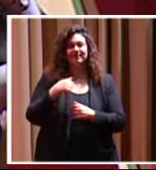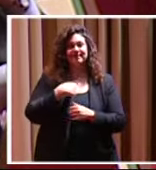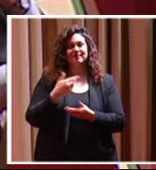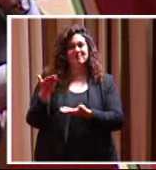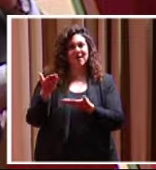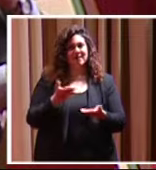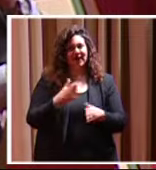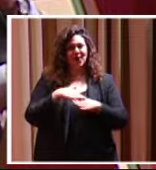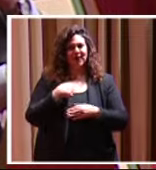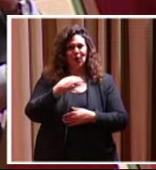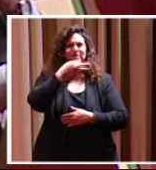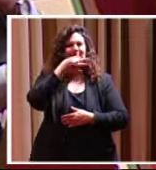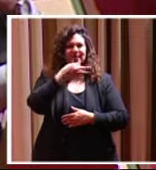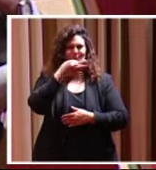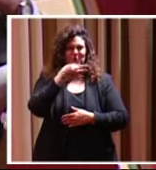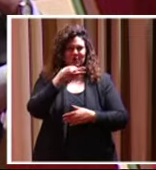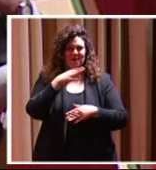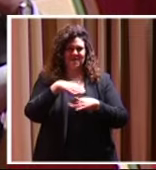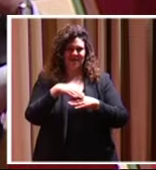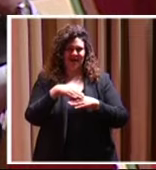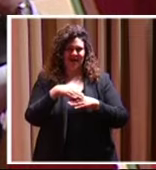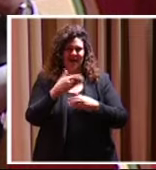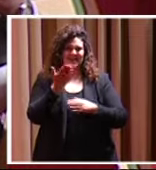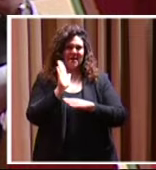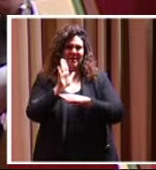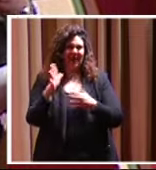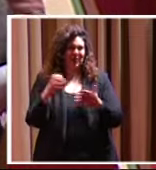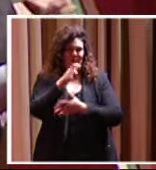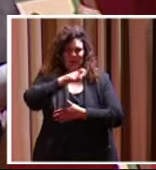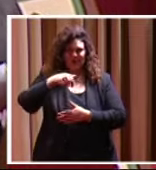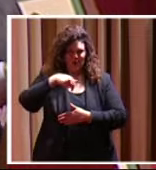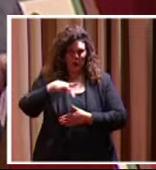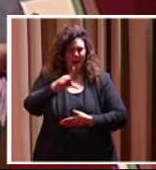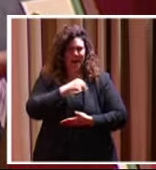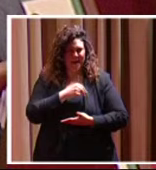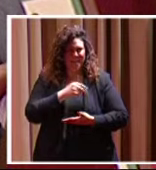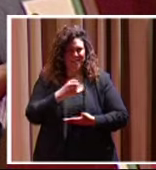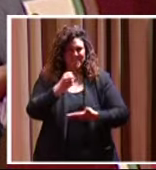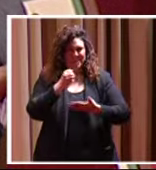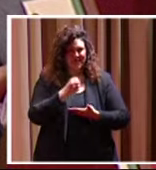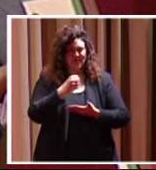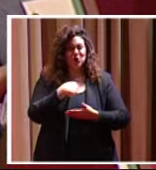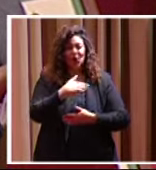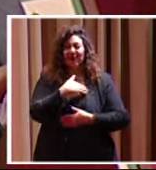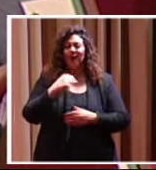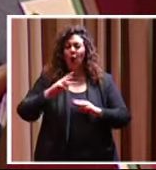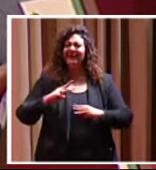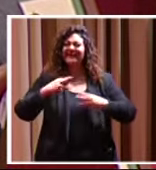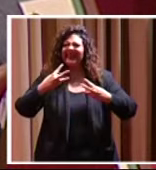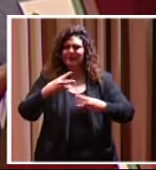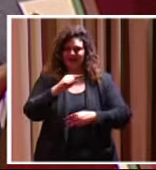a pronunciar unas palabras en nombre de todos los que hoy hemos sido honrados y distinguidos, quiero expresar un triple